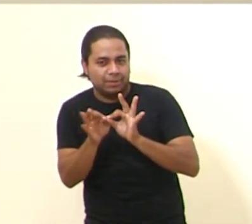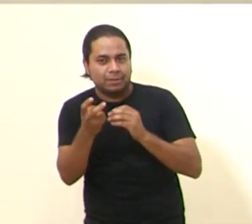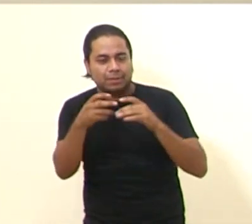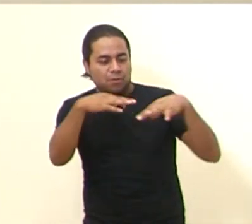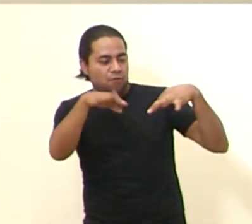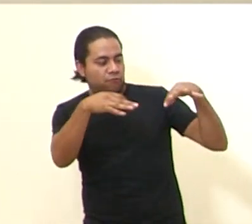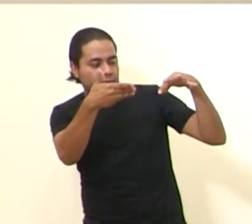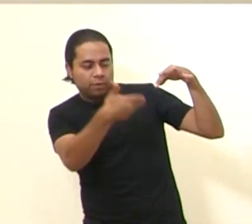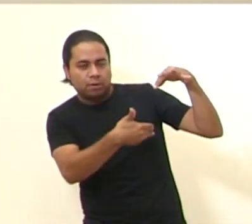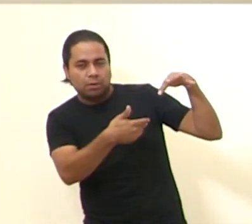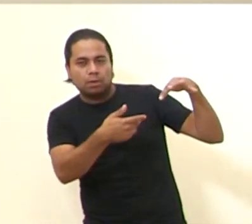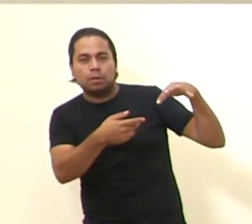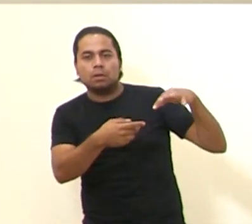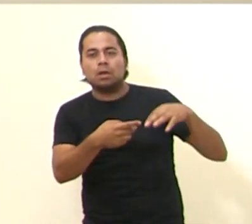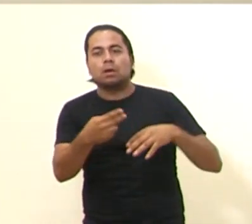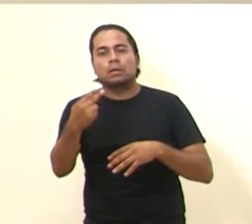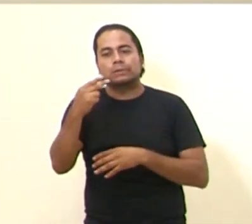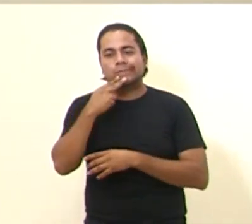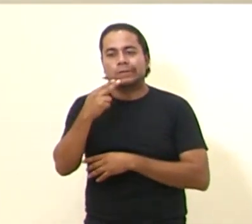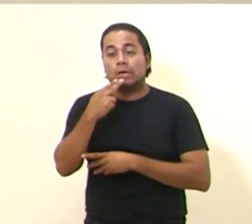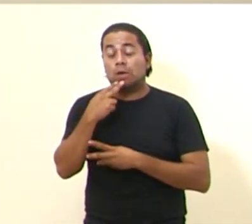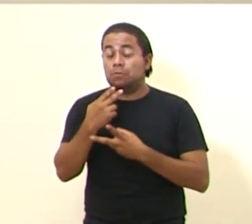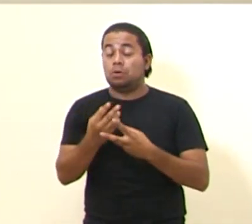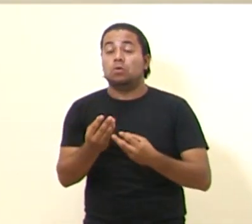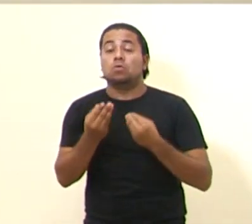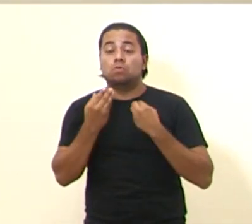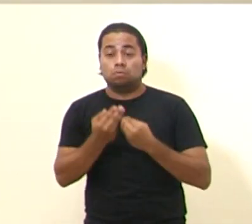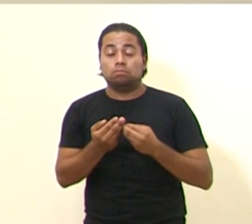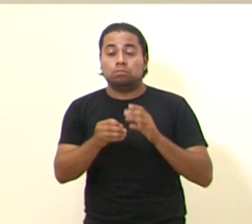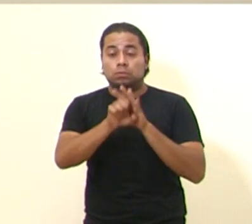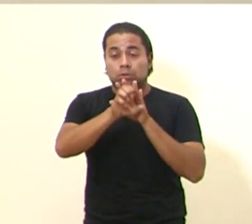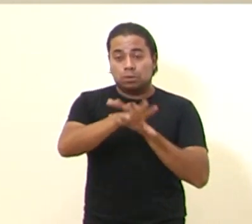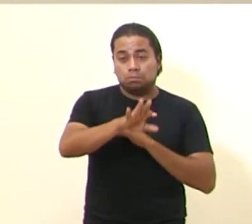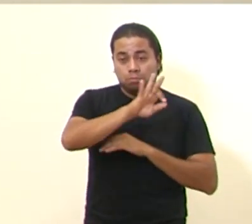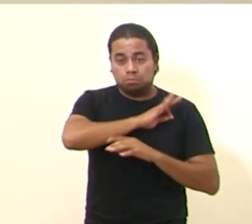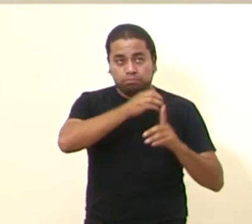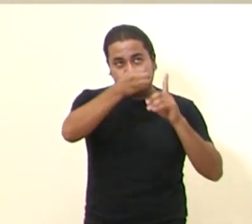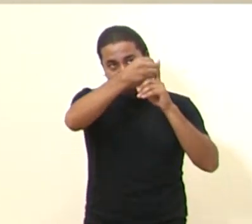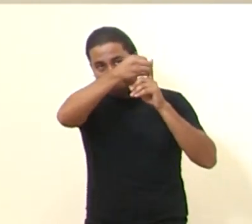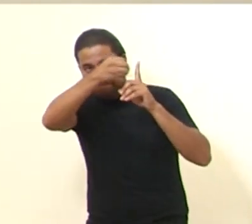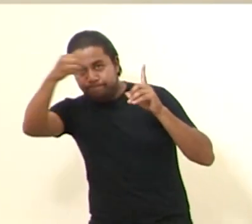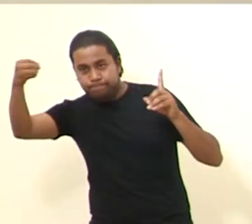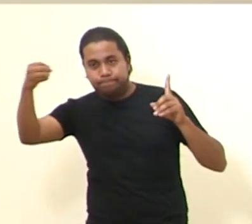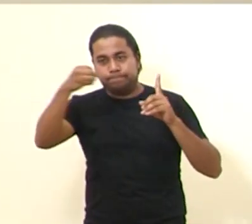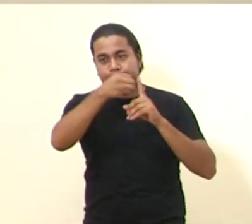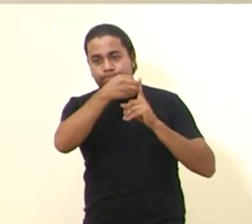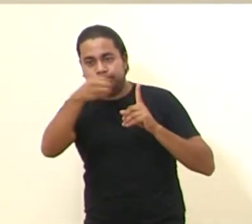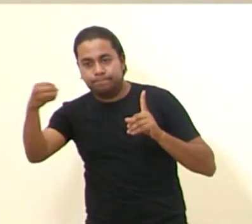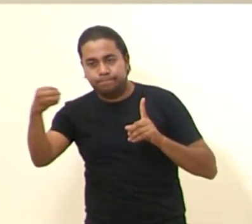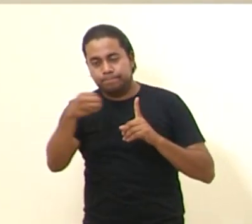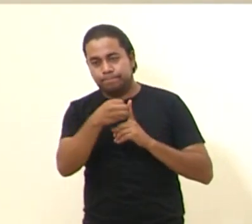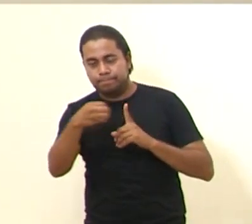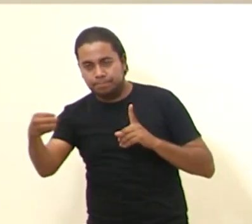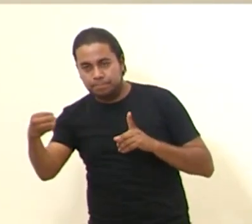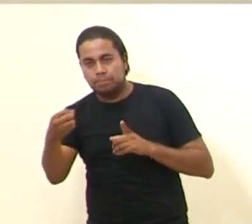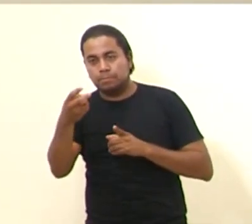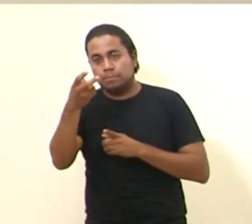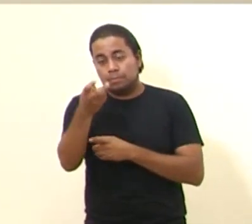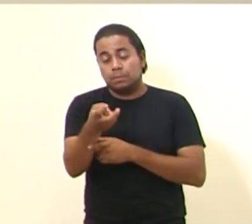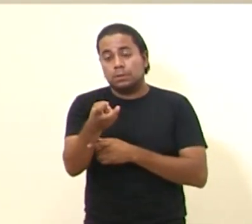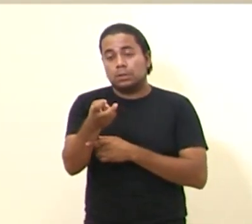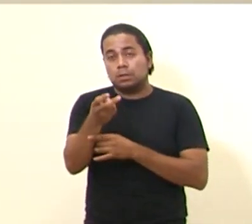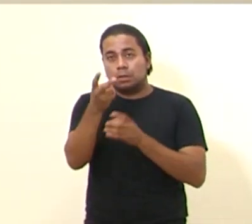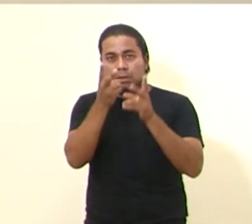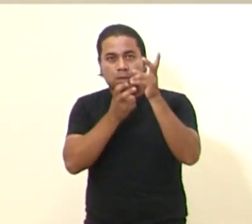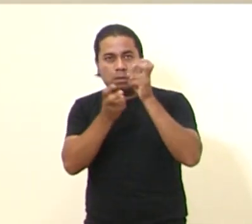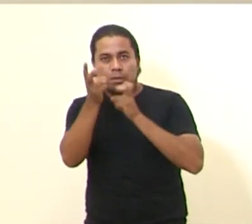nos van a ser de mucha utilidad si las acomodamos de esta manera y podemos sacar de ellas